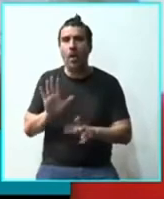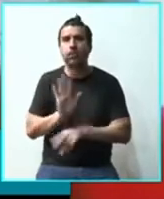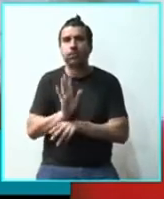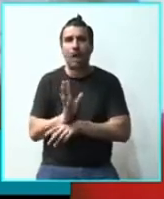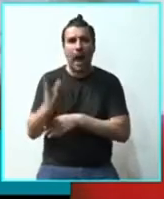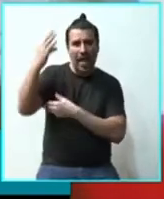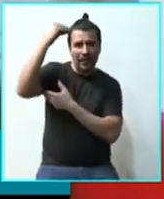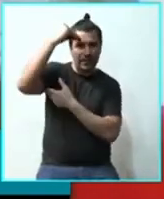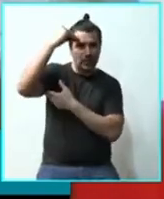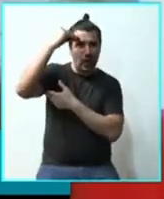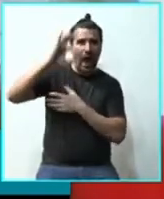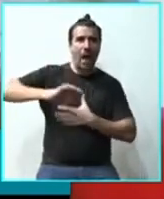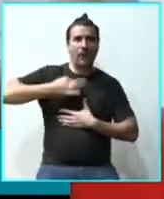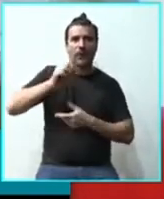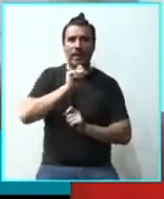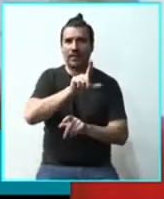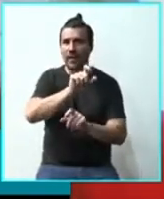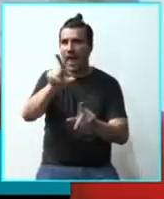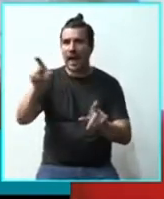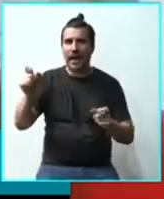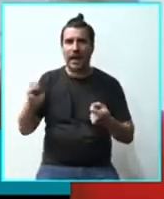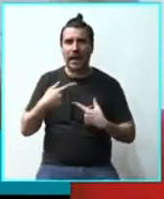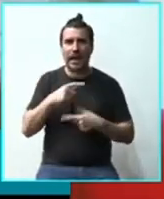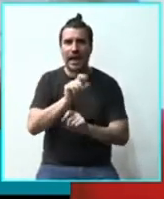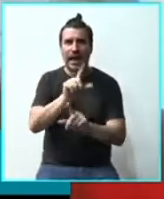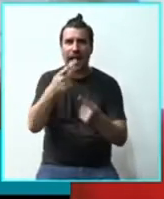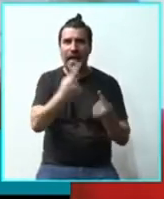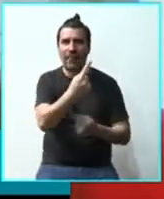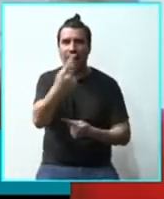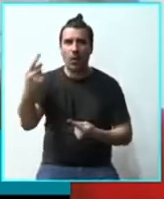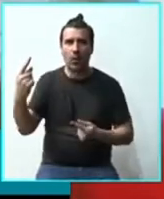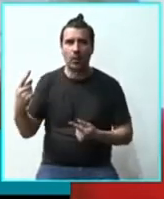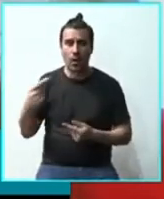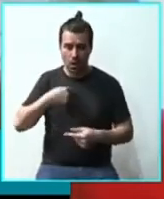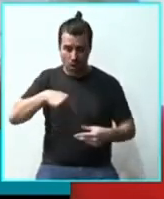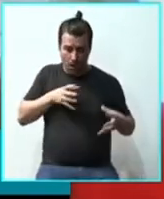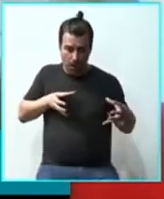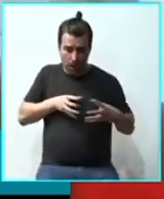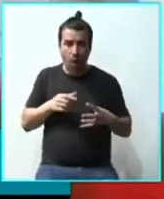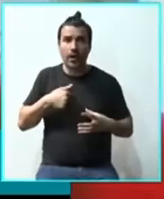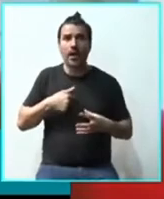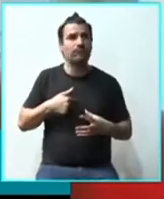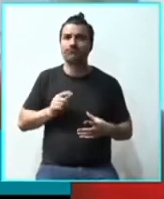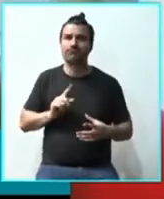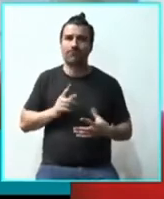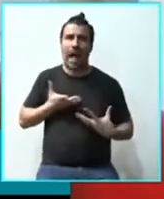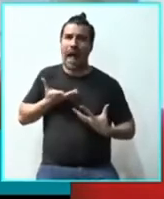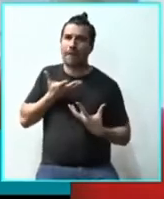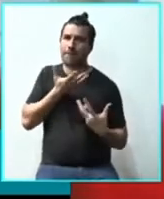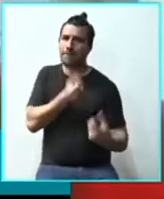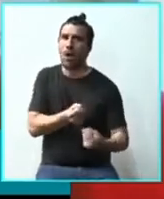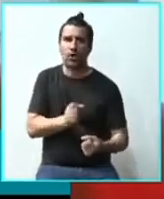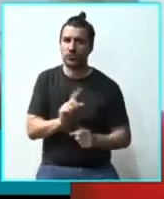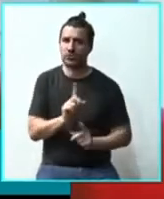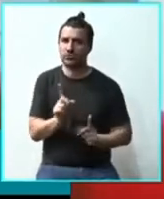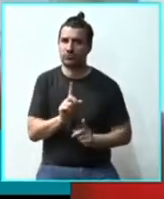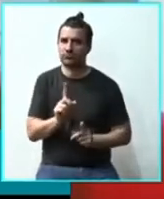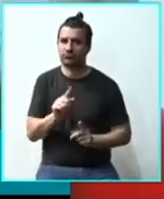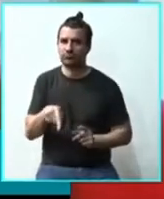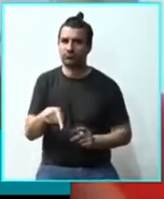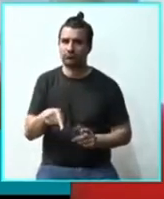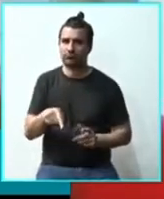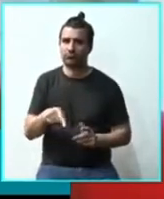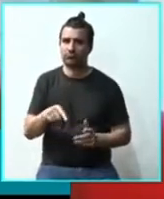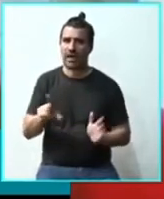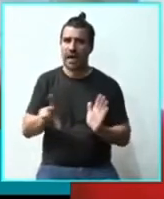un debate. Y por eso sí creo que está bien no acompañar de parte de nuestro bloque en este momento. Porque no está ese consenso en la